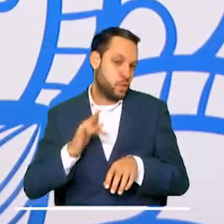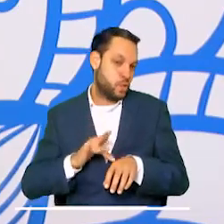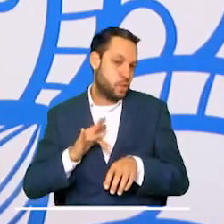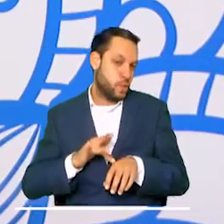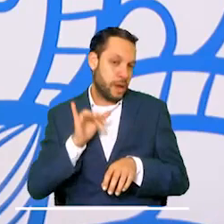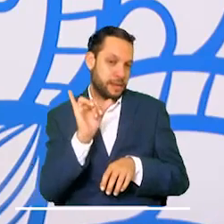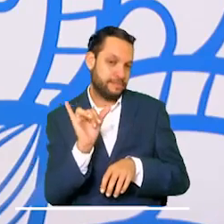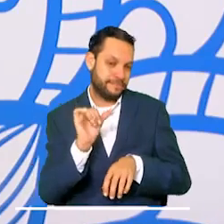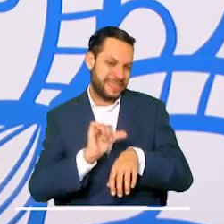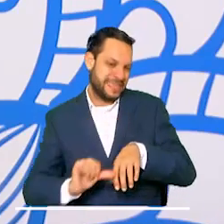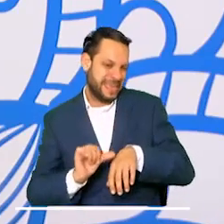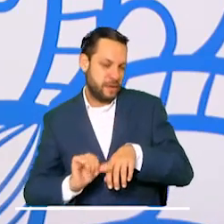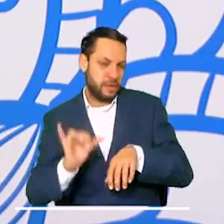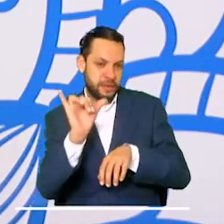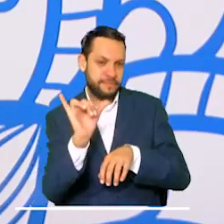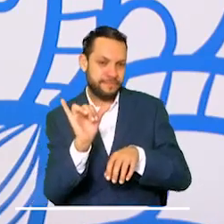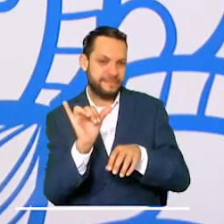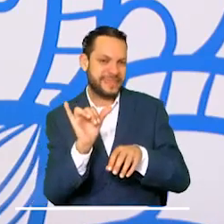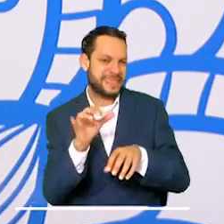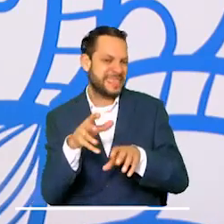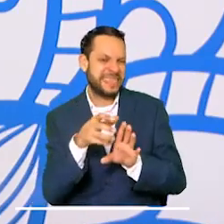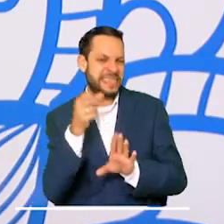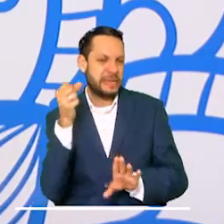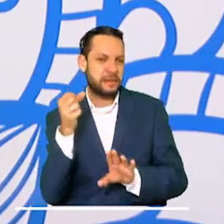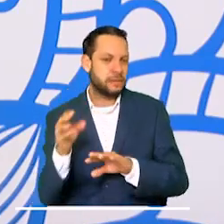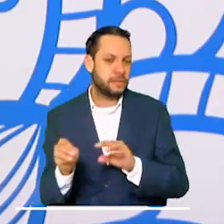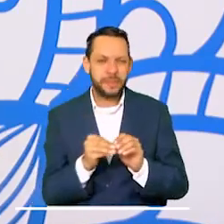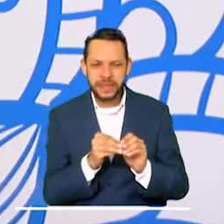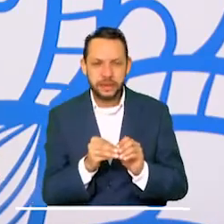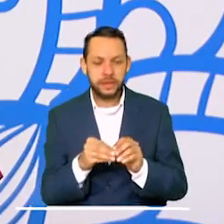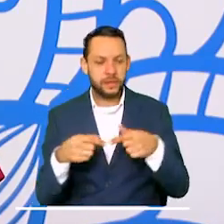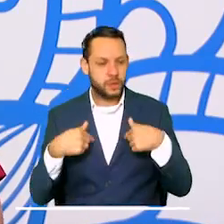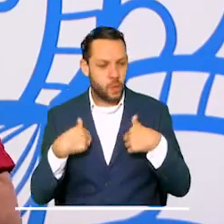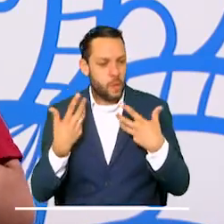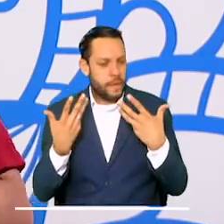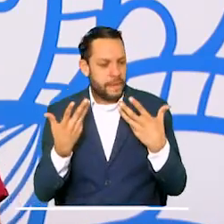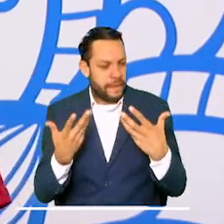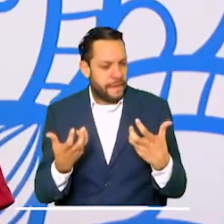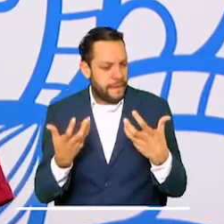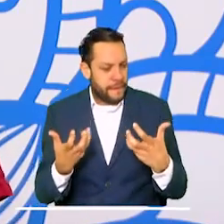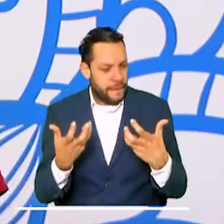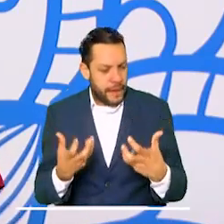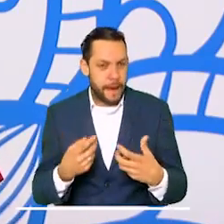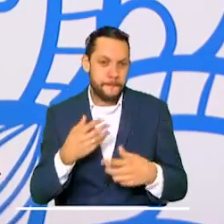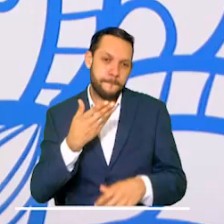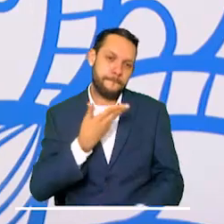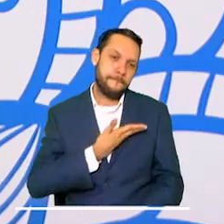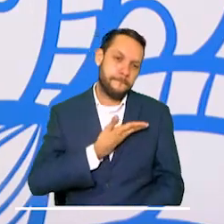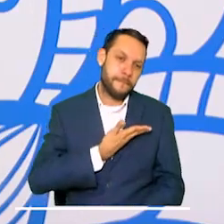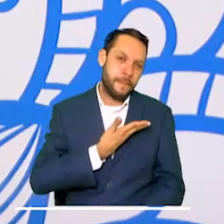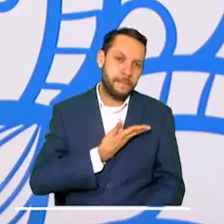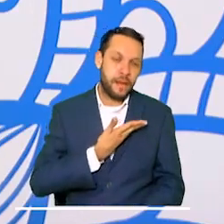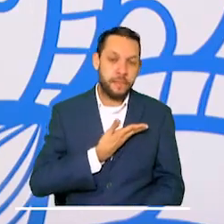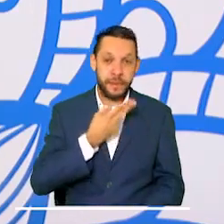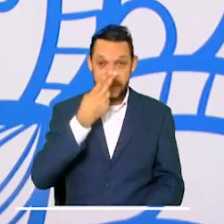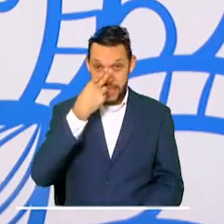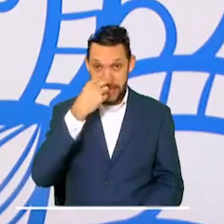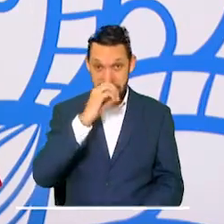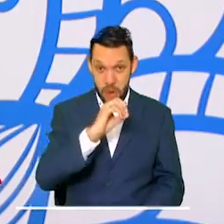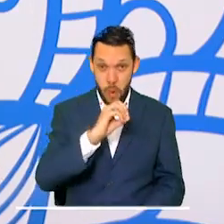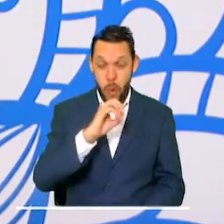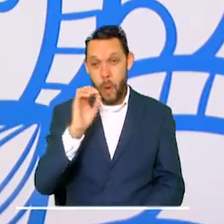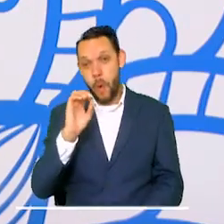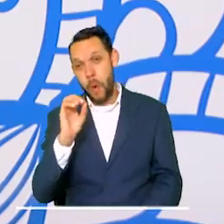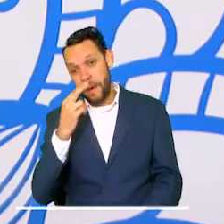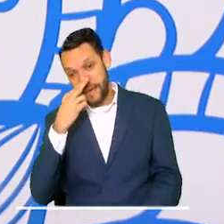ok, ¿qué es lo que yo quiero para mi vida? Yo quiero a toda costa ser mamá y de pronto que mi hijo tenga que cargar conmigo